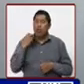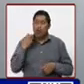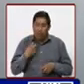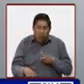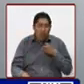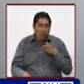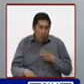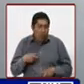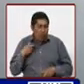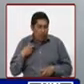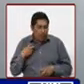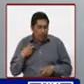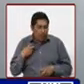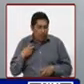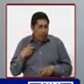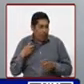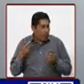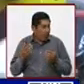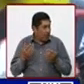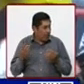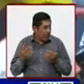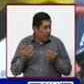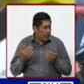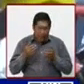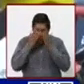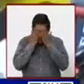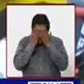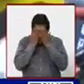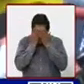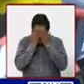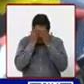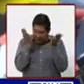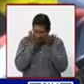problemas de índole,